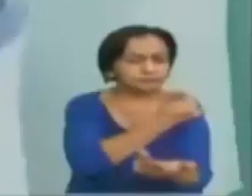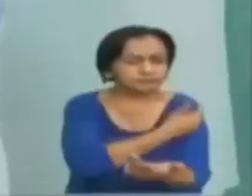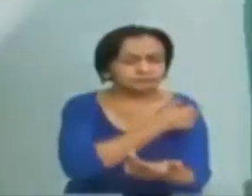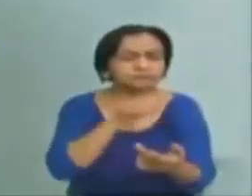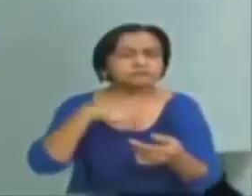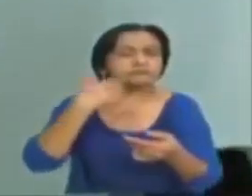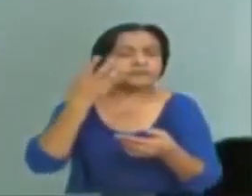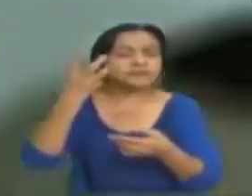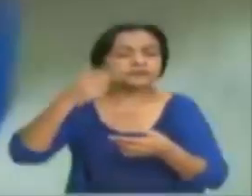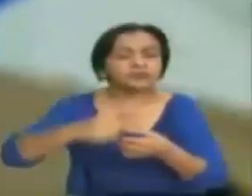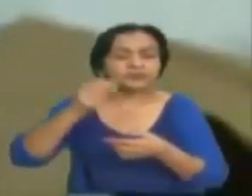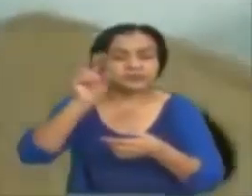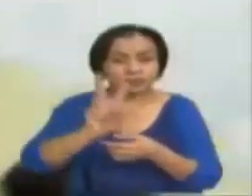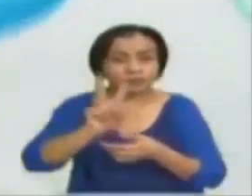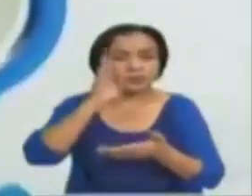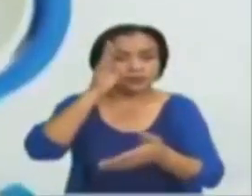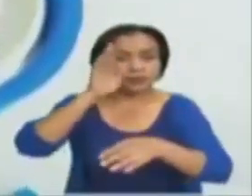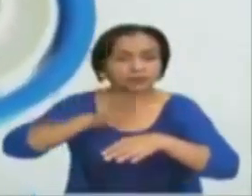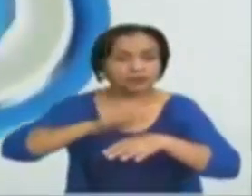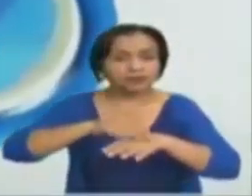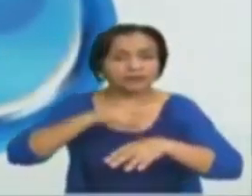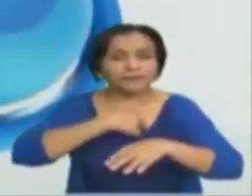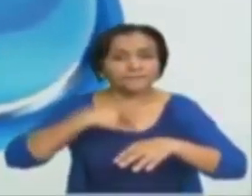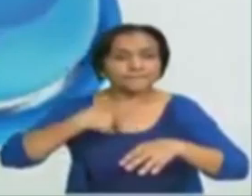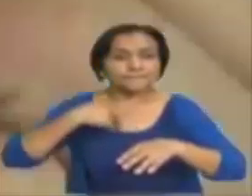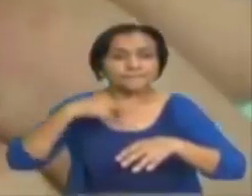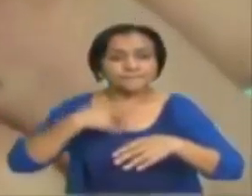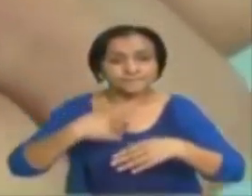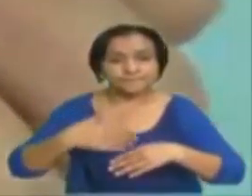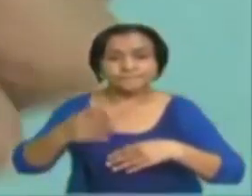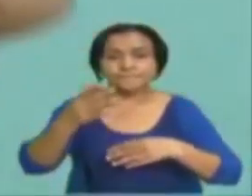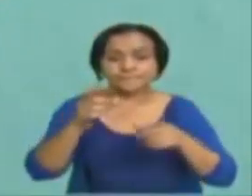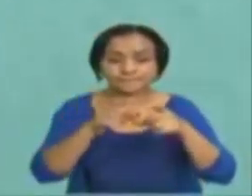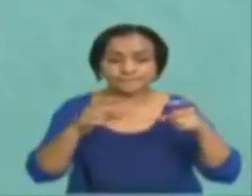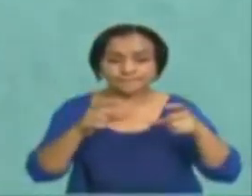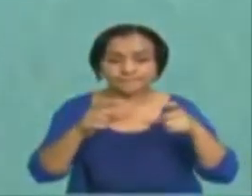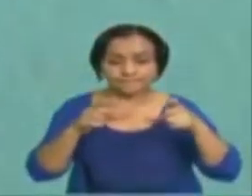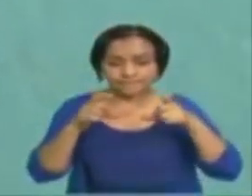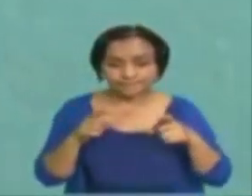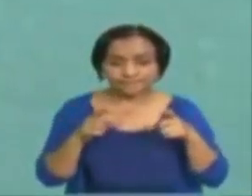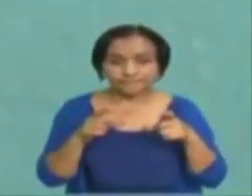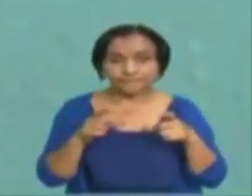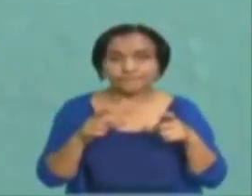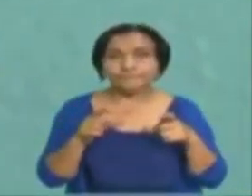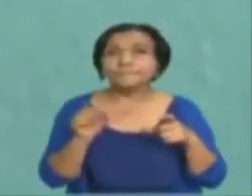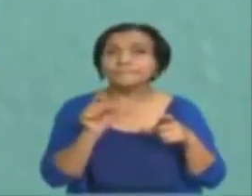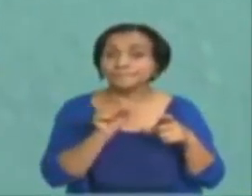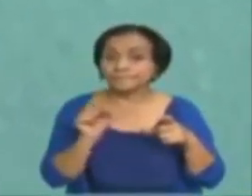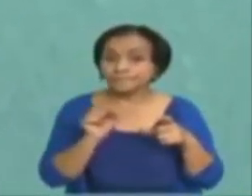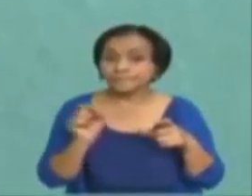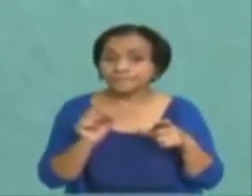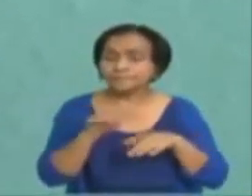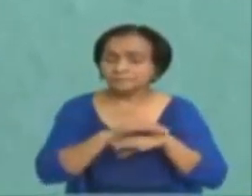hospital primario raymundo garcía y puesto fronterizo el guasaule chichigalpa hospital